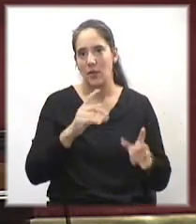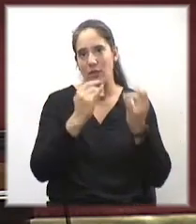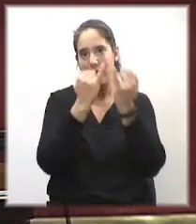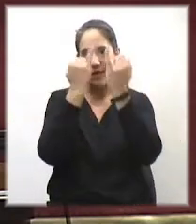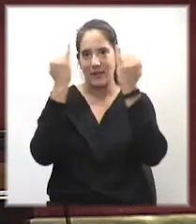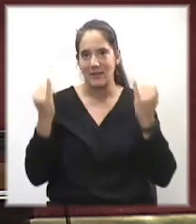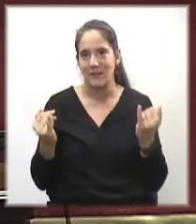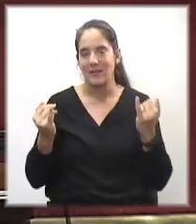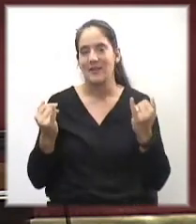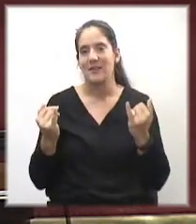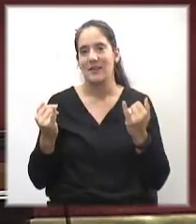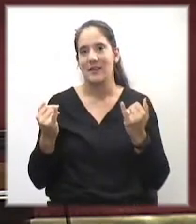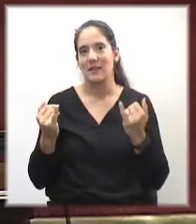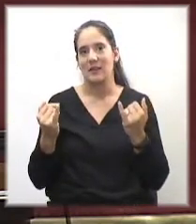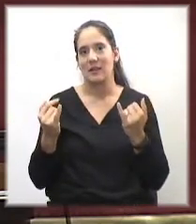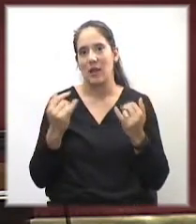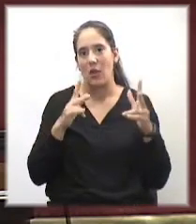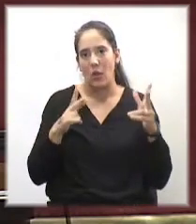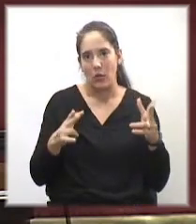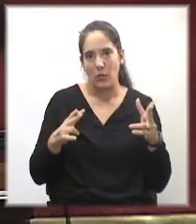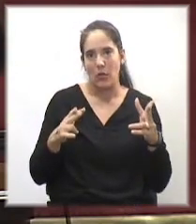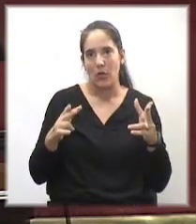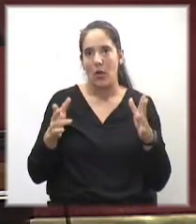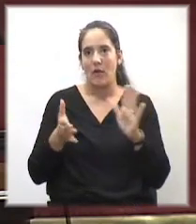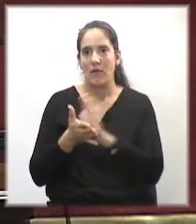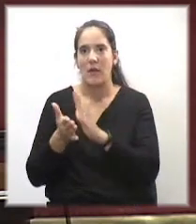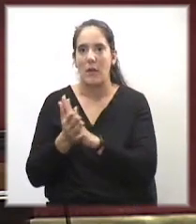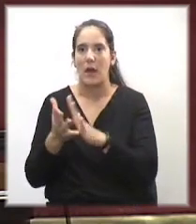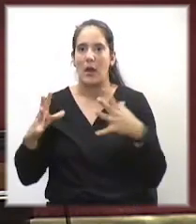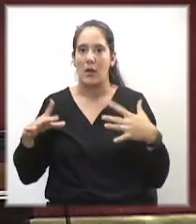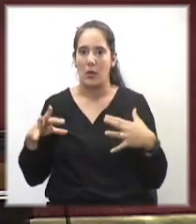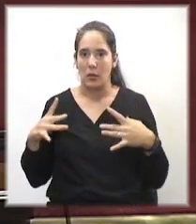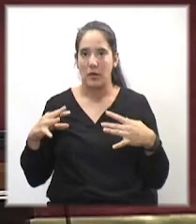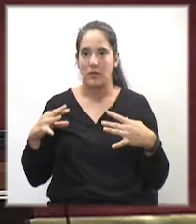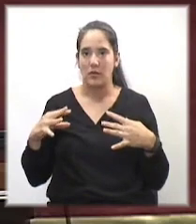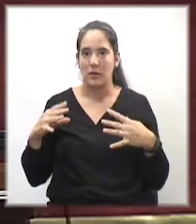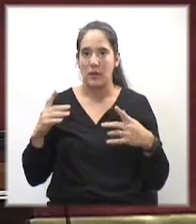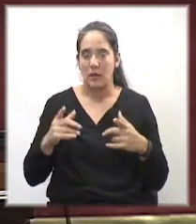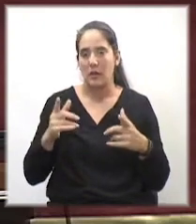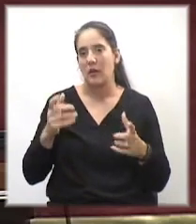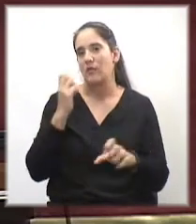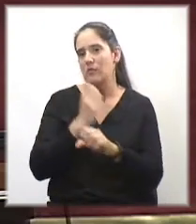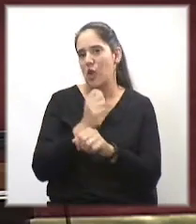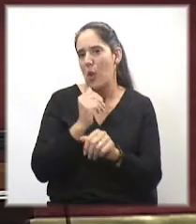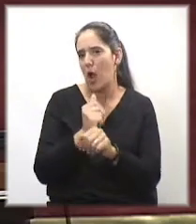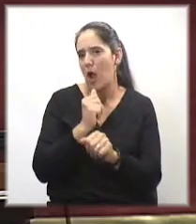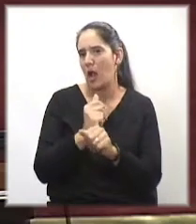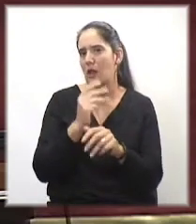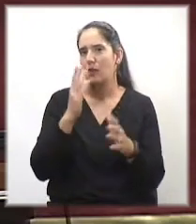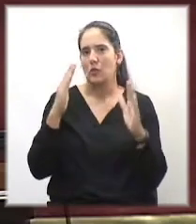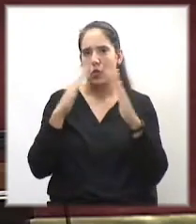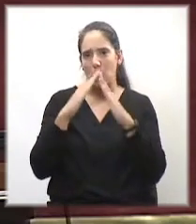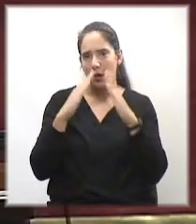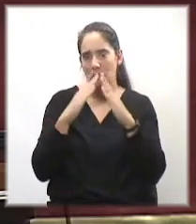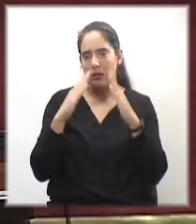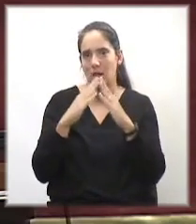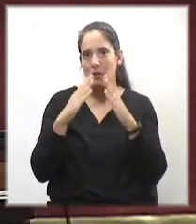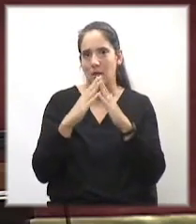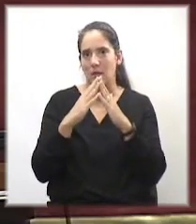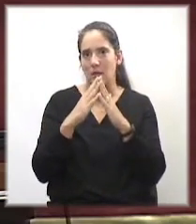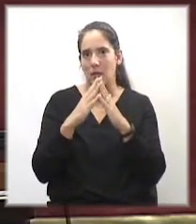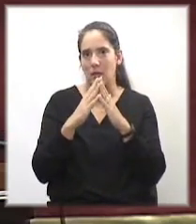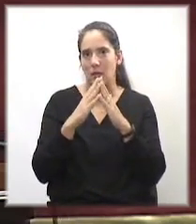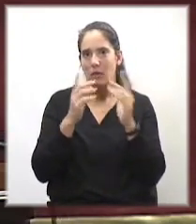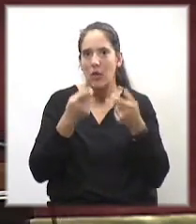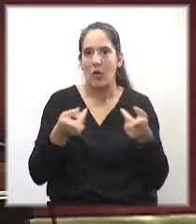días, en su etapa de retiro, de jubilación, él desde Rocha se puso a trabajar en su casa y volvió a